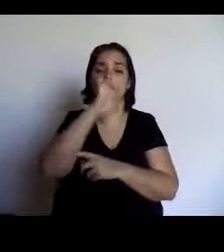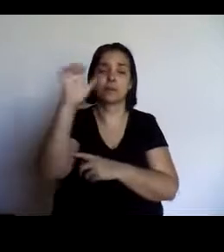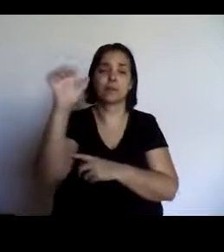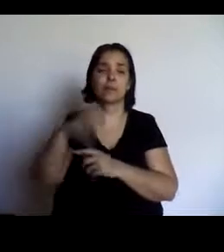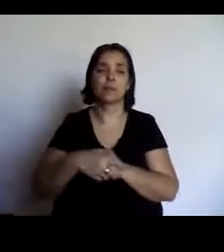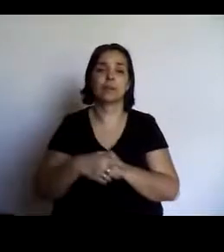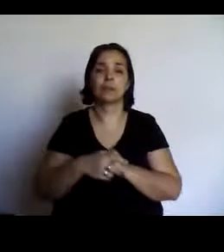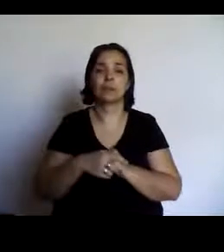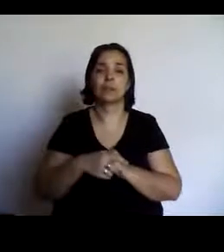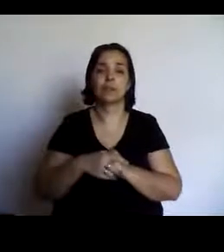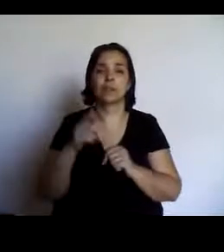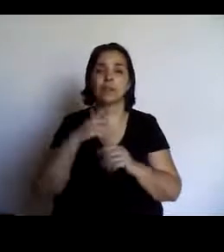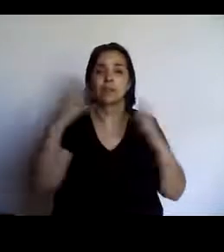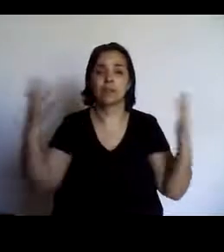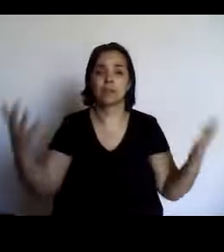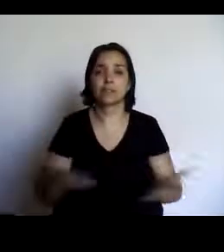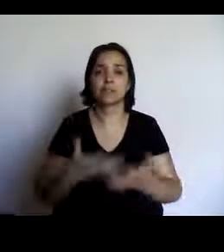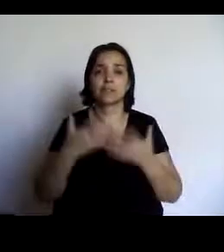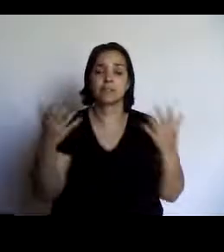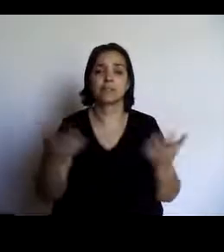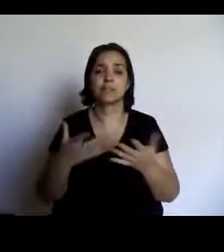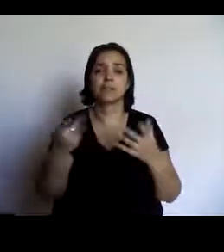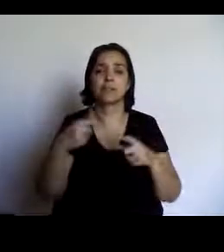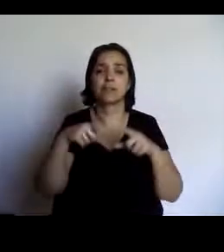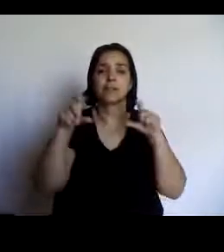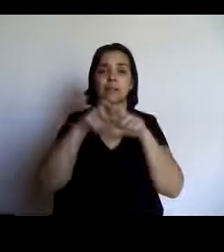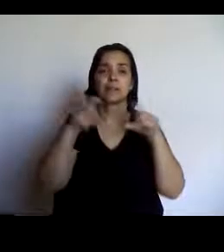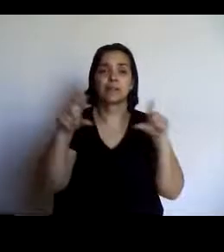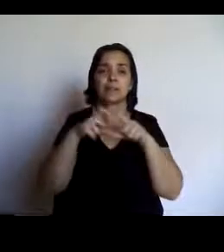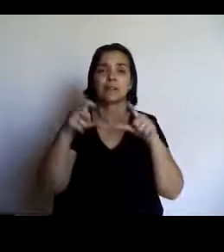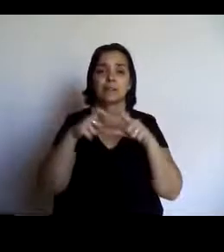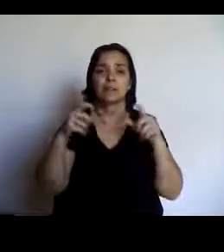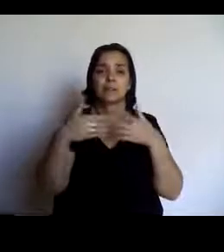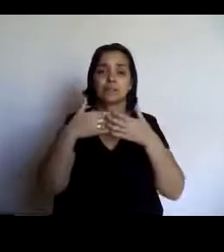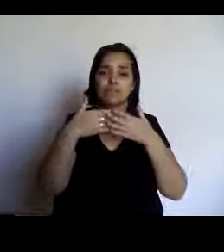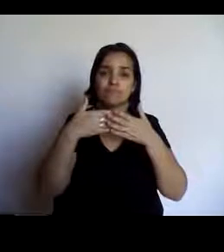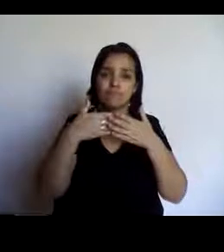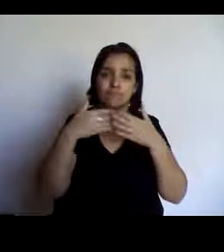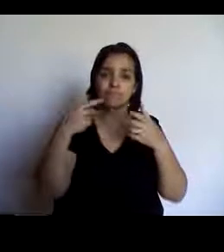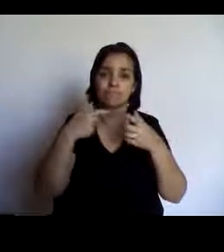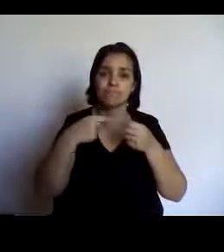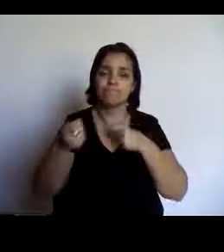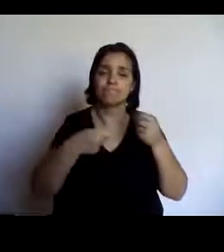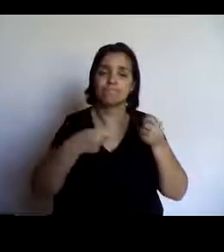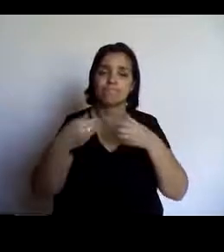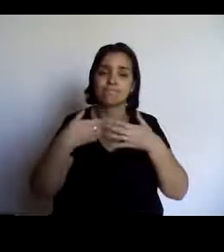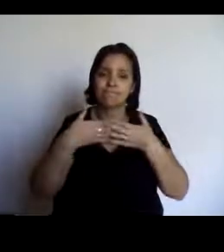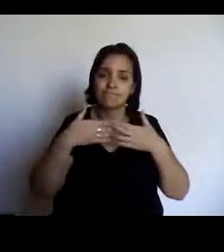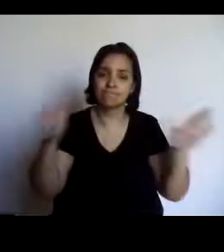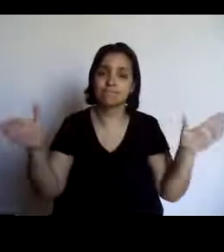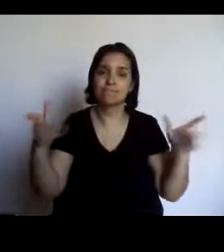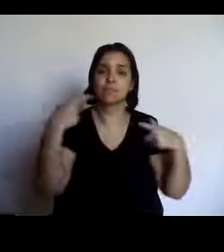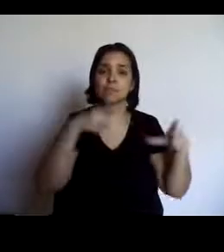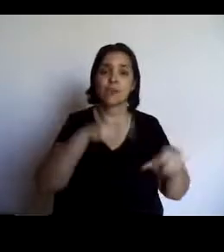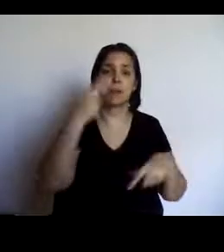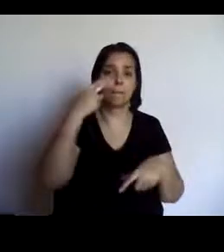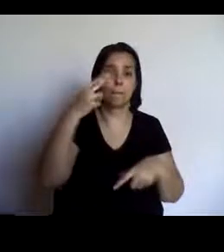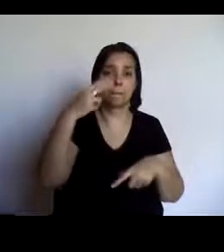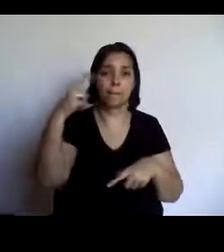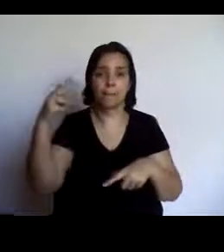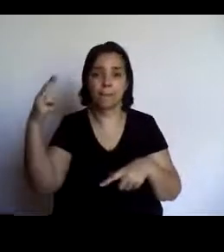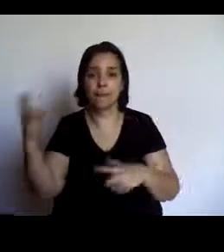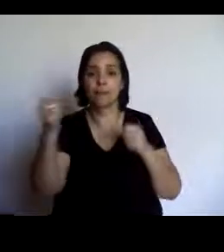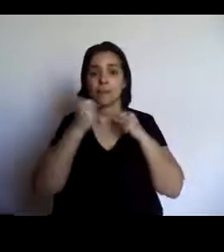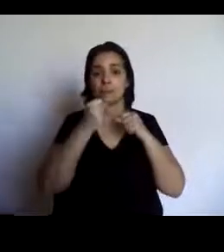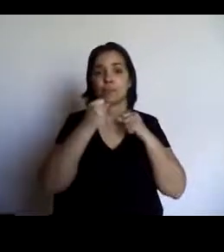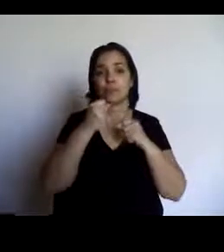en el impulso de empresas en apertura hacia mercados exteriores. Ha trabajado en sectores como turismo, energía y